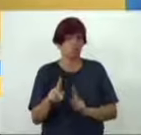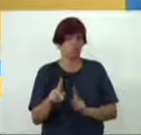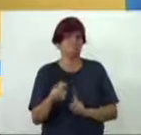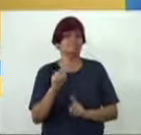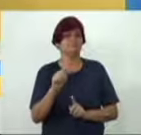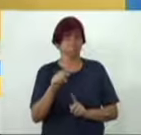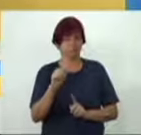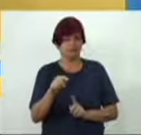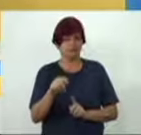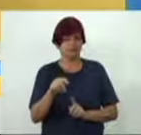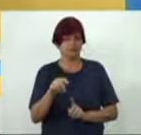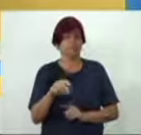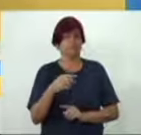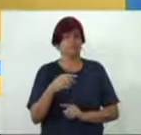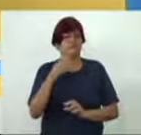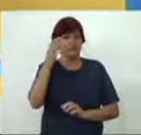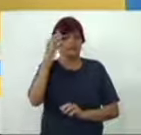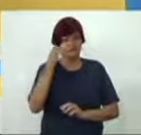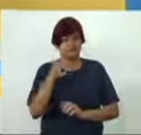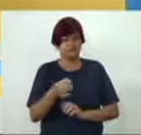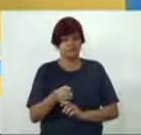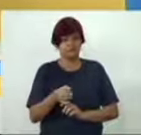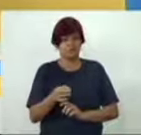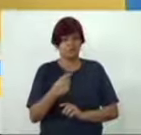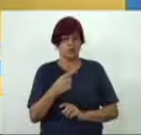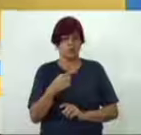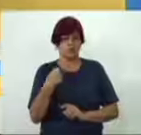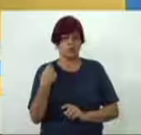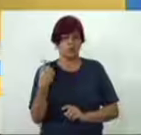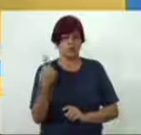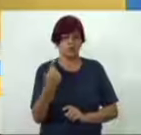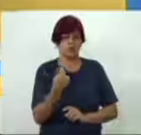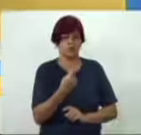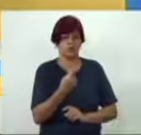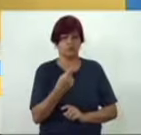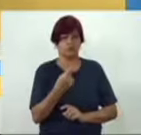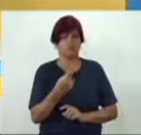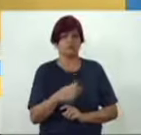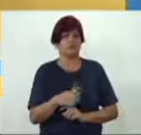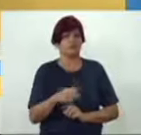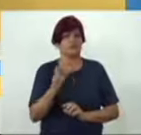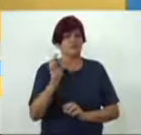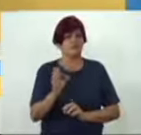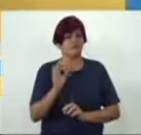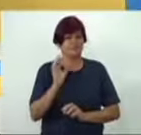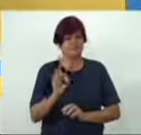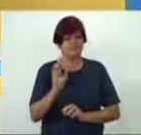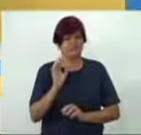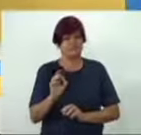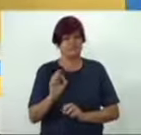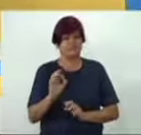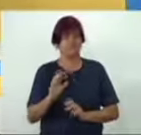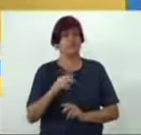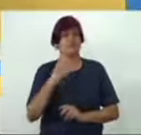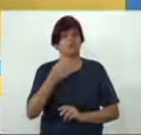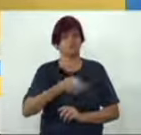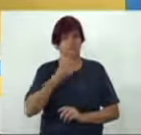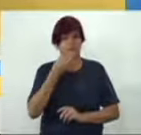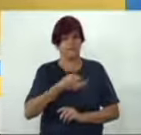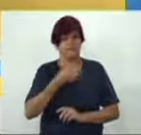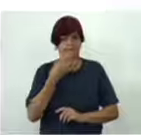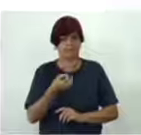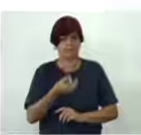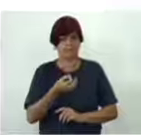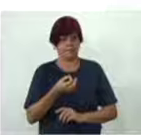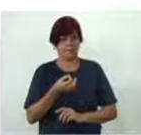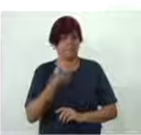donde nosotros tenemos que estar seguros, donde nosotros tenemos que estar claros y precisos de lo que vamos a fundamentar.